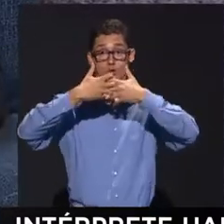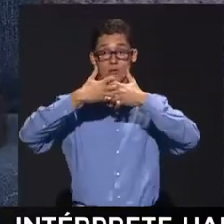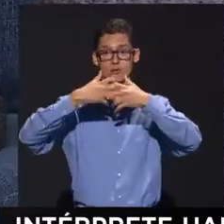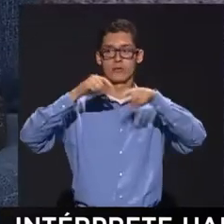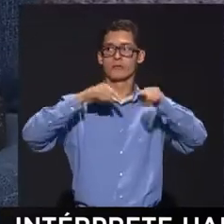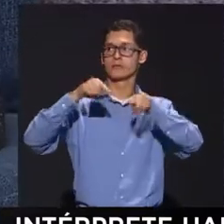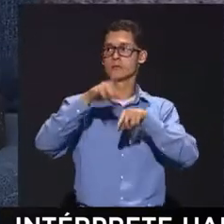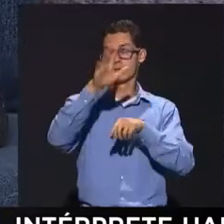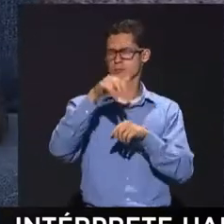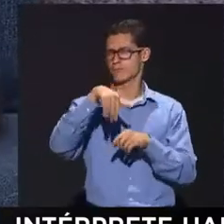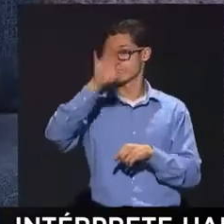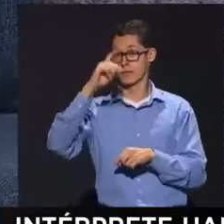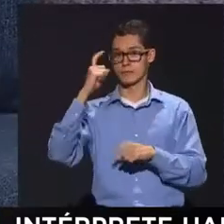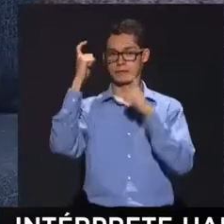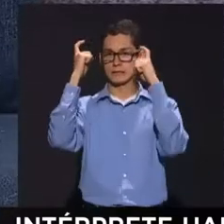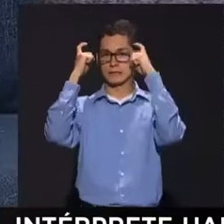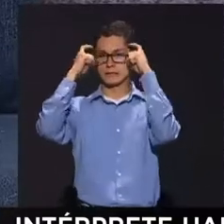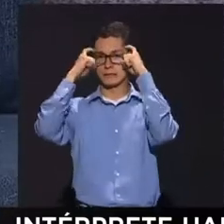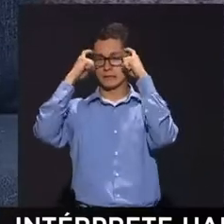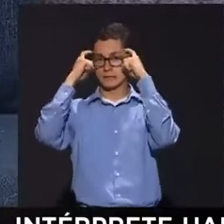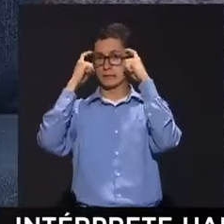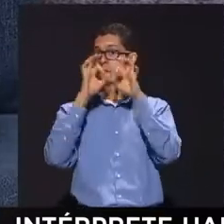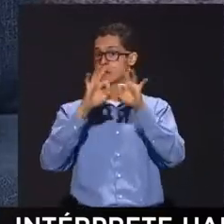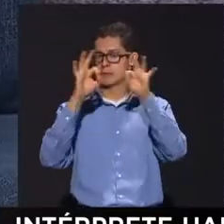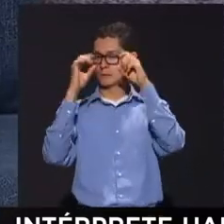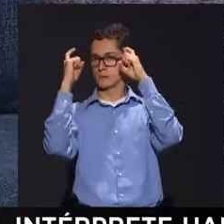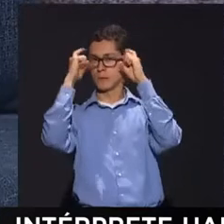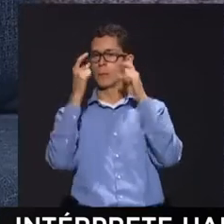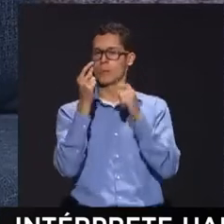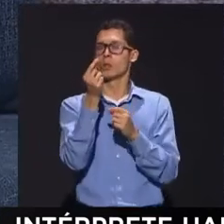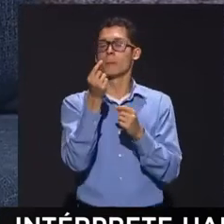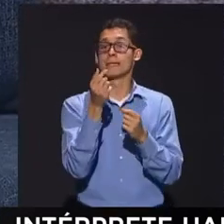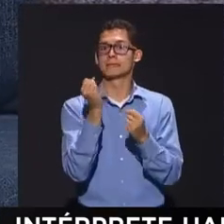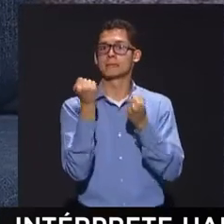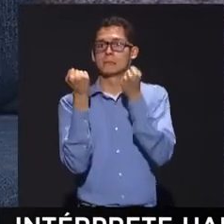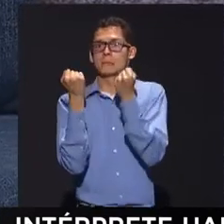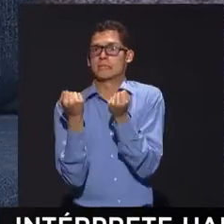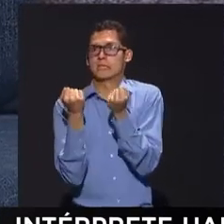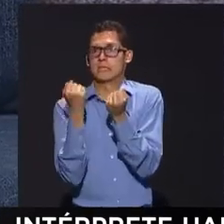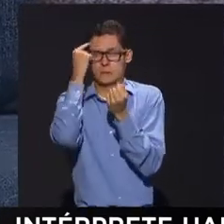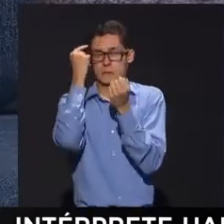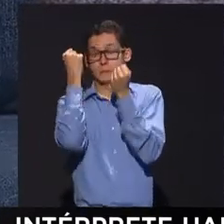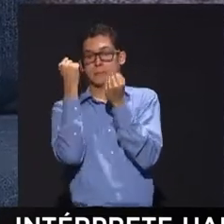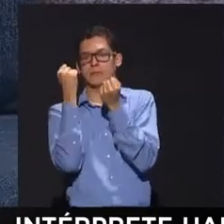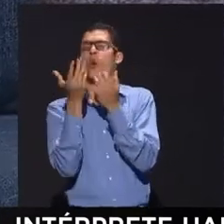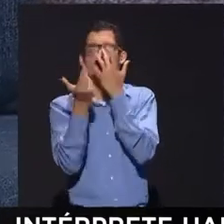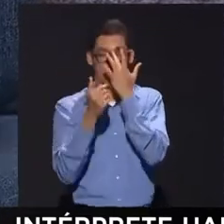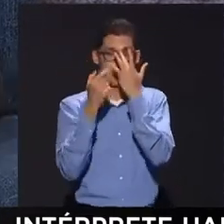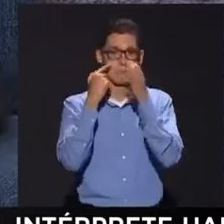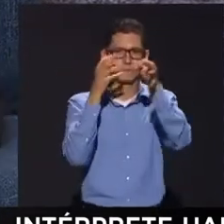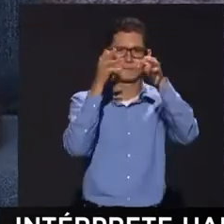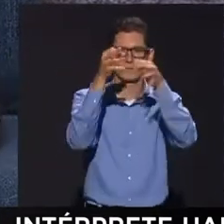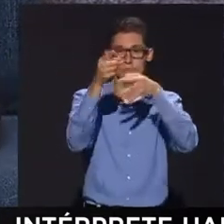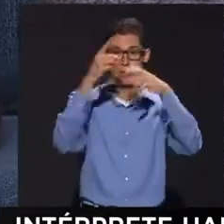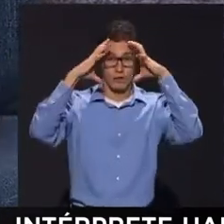pronto otras funciones. Sí, eso hace que de pronto nos demoremos un poquito más en la maduración del cerebro para